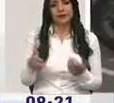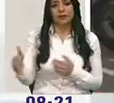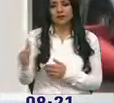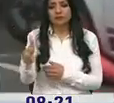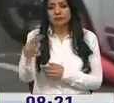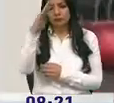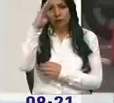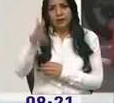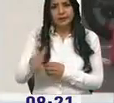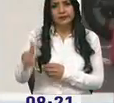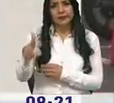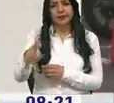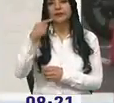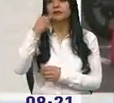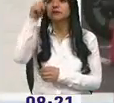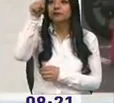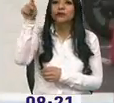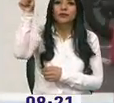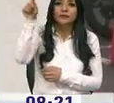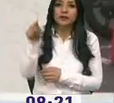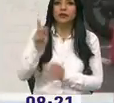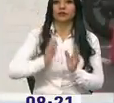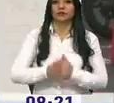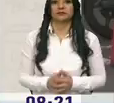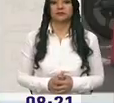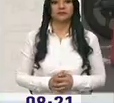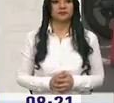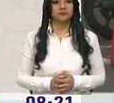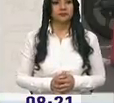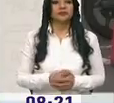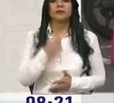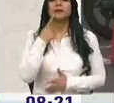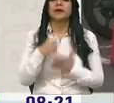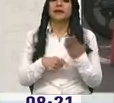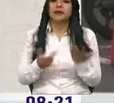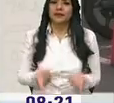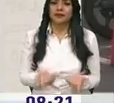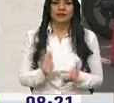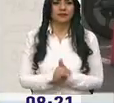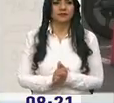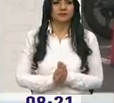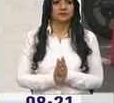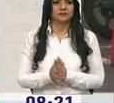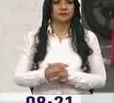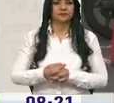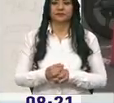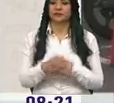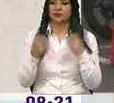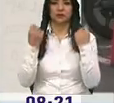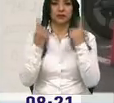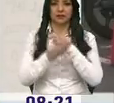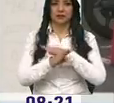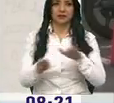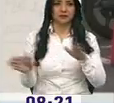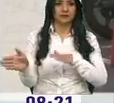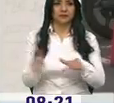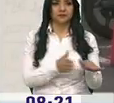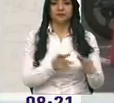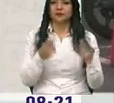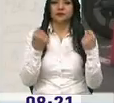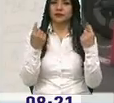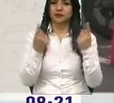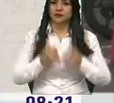Vea. O sea, ¿para qué se hacen estas cosas? Yo, así llegamos, mi querida Sultana. No, yo no entiendo.